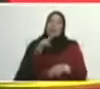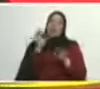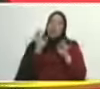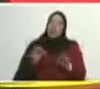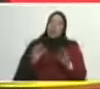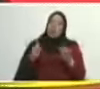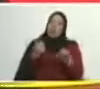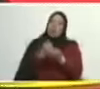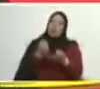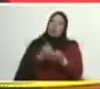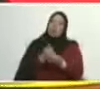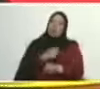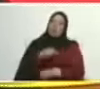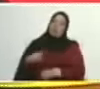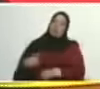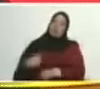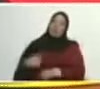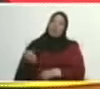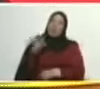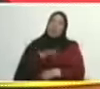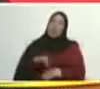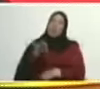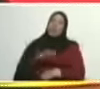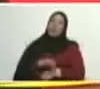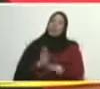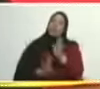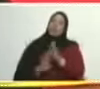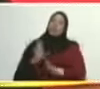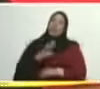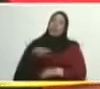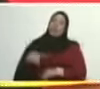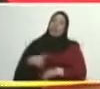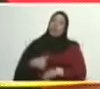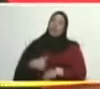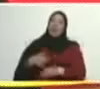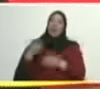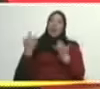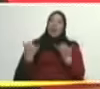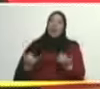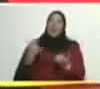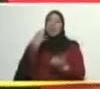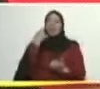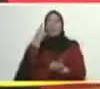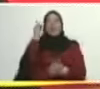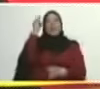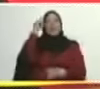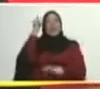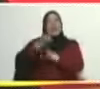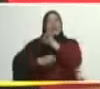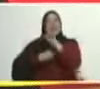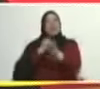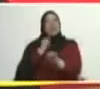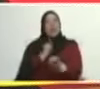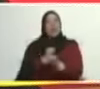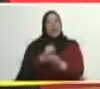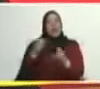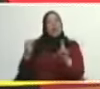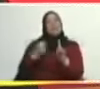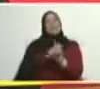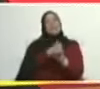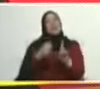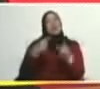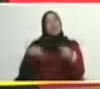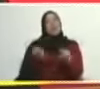Alcemos nuestras voces en condena a estos hechos y en el marco del Día Internacional del Multilateralismo y